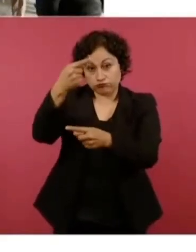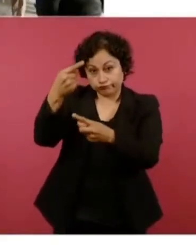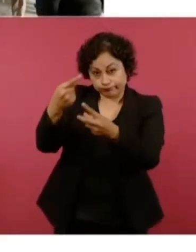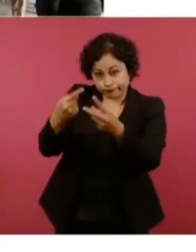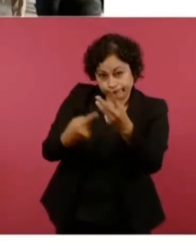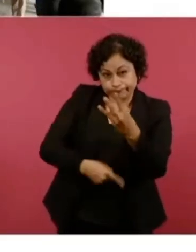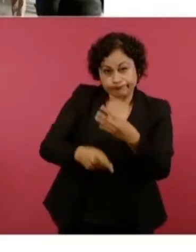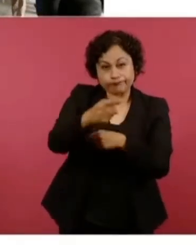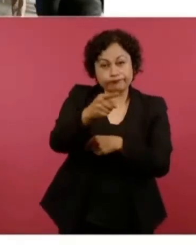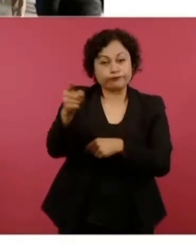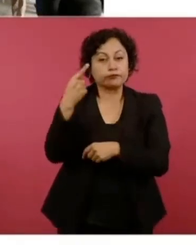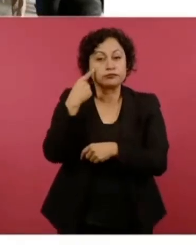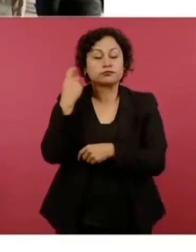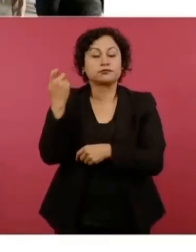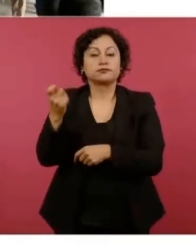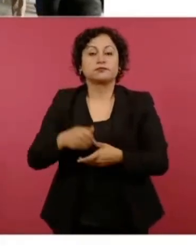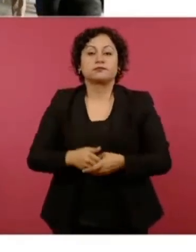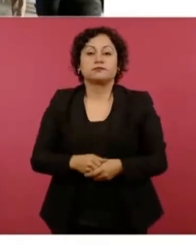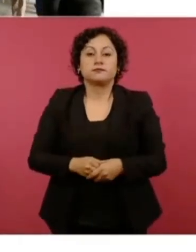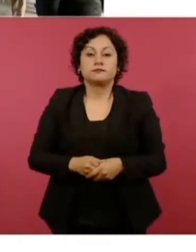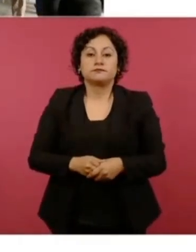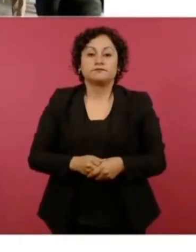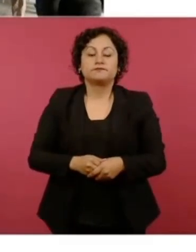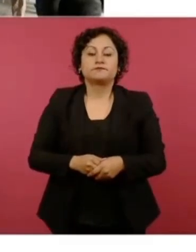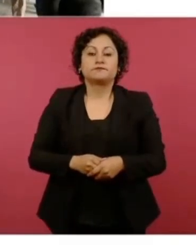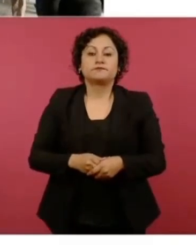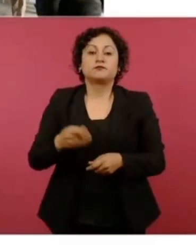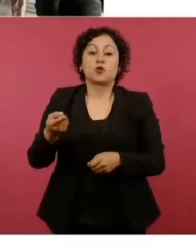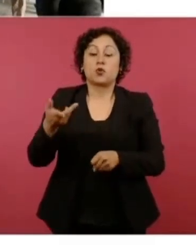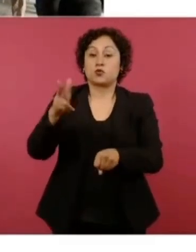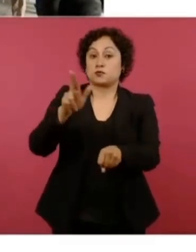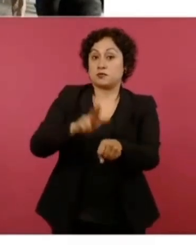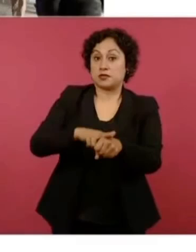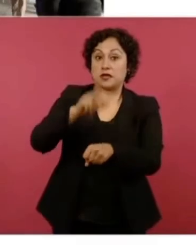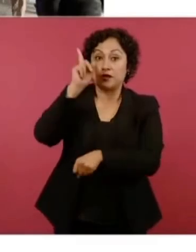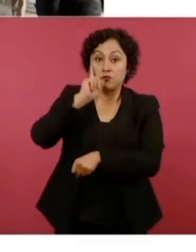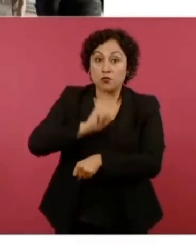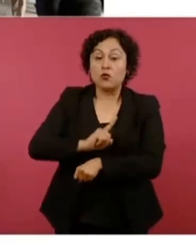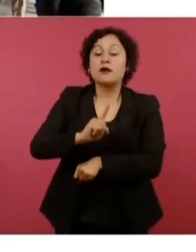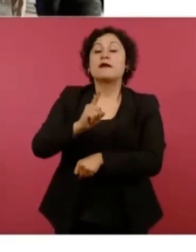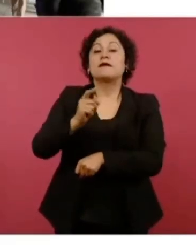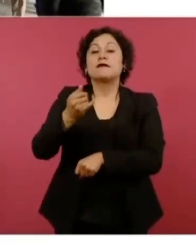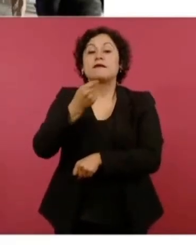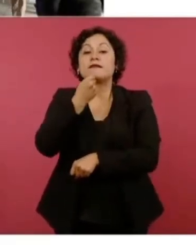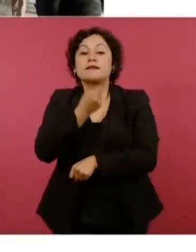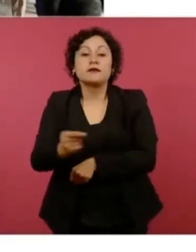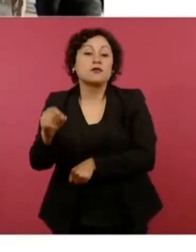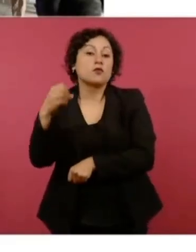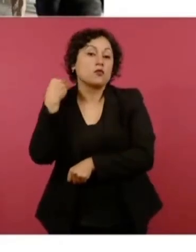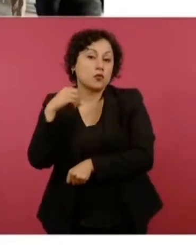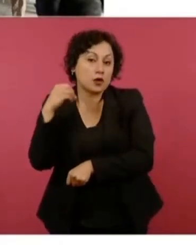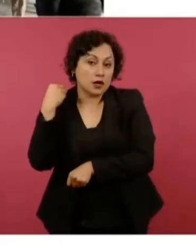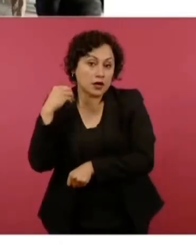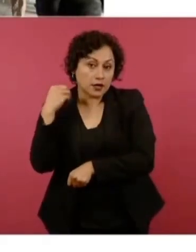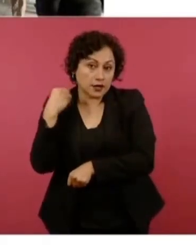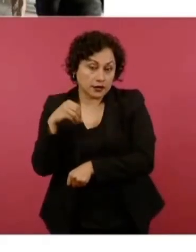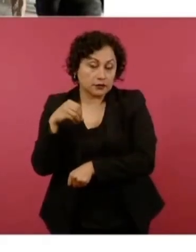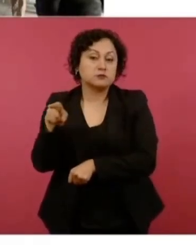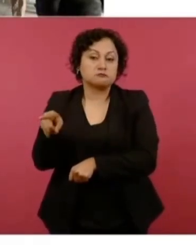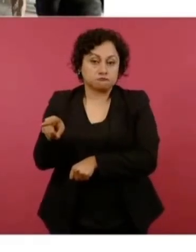Tamaulipas, el Hospital General de Ciudad Madero en el mismo estado, el Hospital de la Mujer y el Niño oaxaqueño en el estado